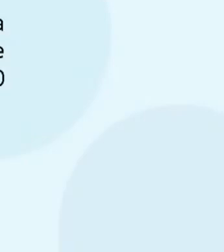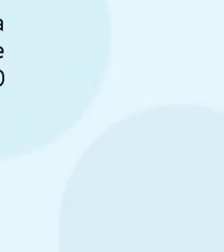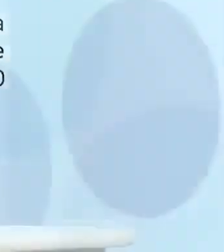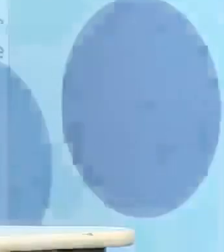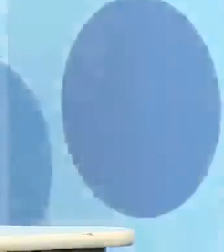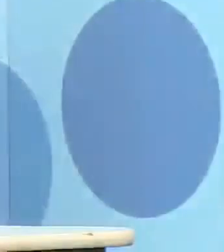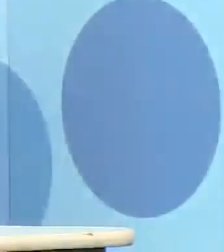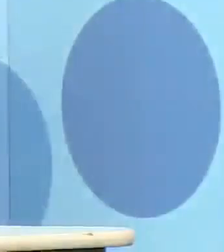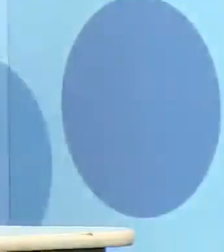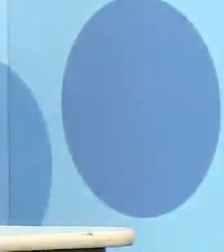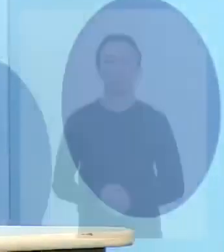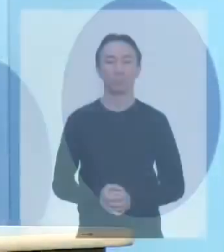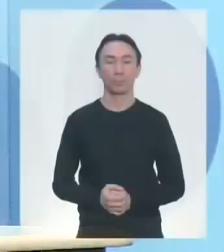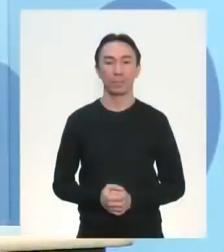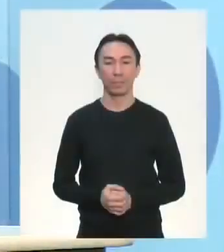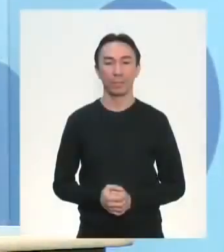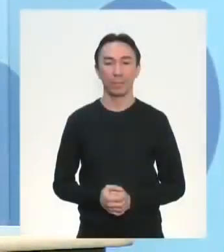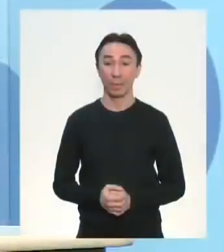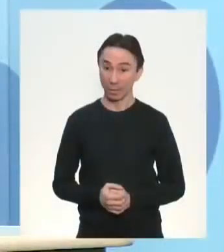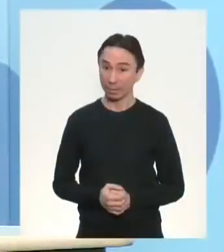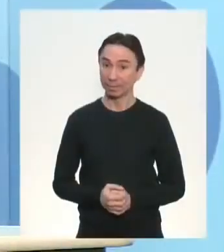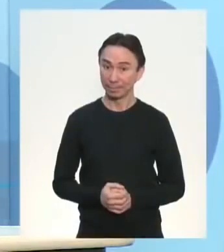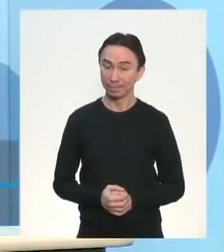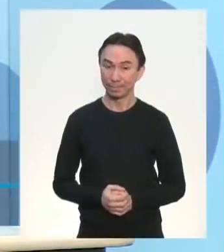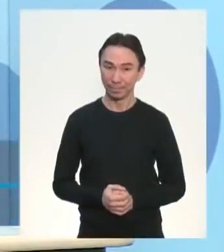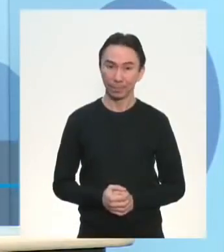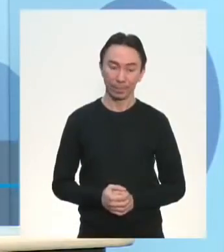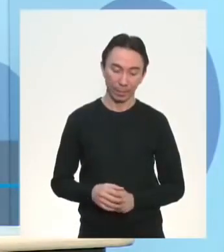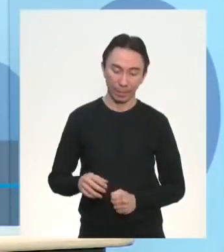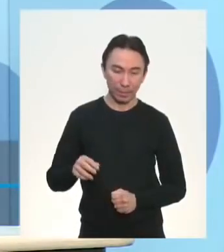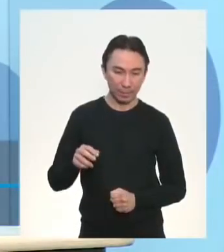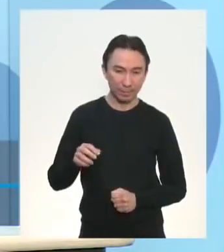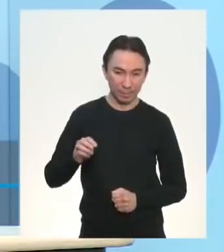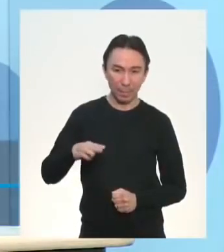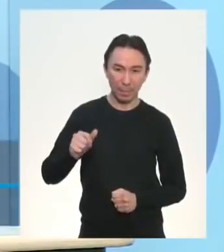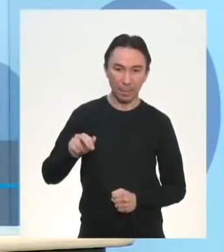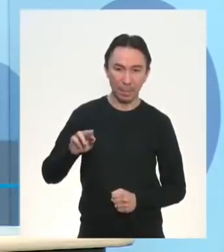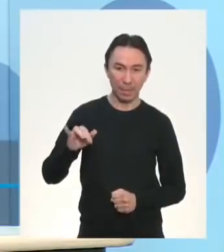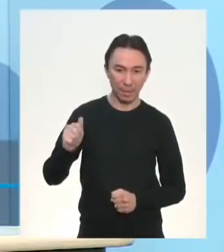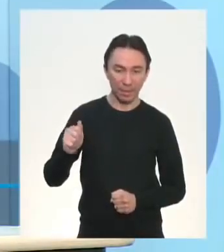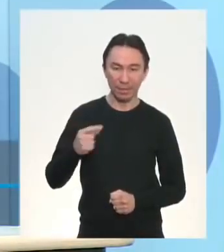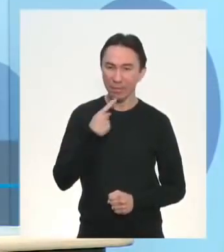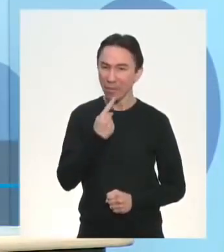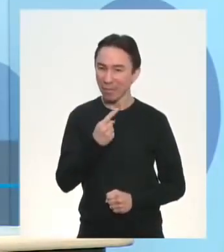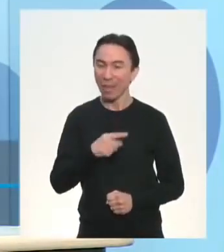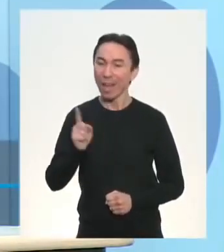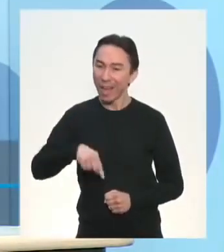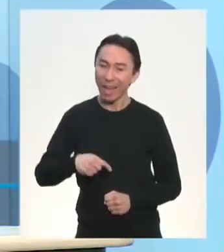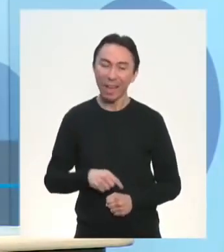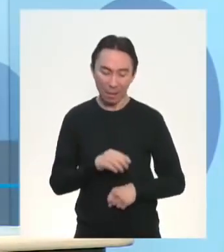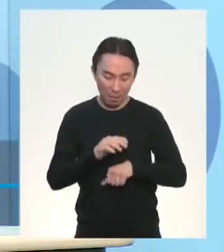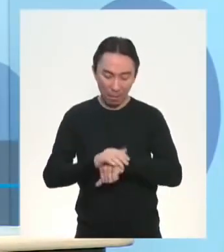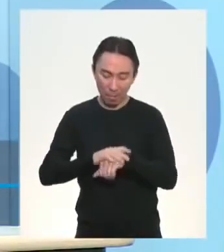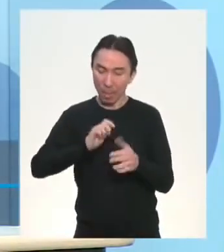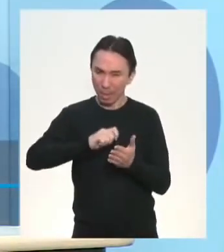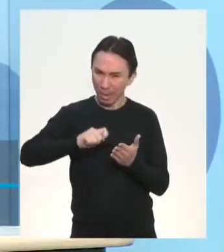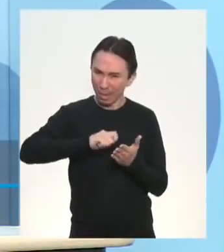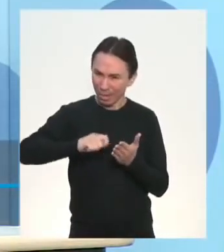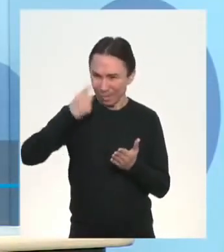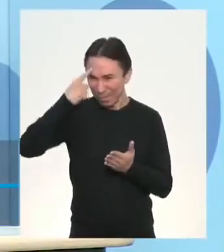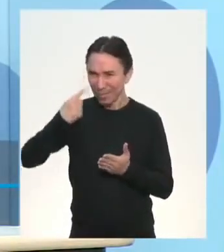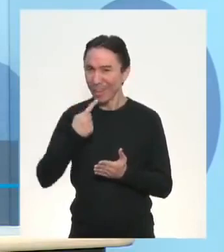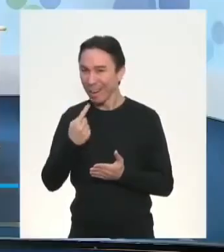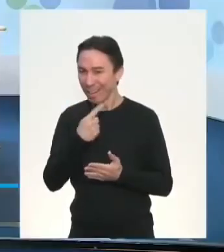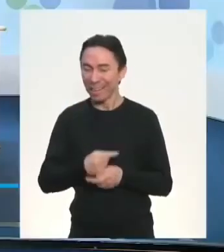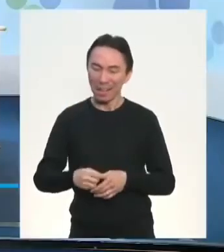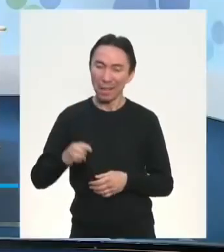cerquita. Vamos lá. Vamos. Pro Maria Isabel, obrigada. Mário Quintana, ela falou que é o autor dessa questão das